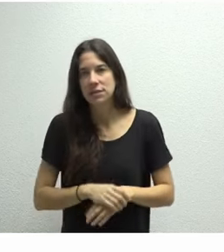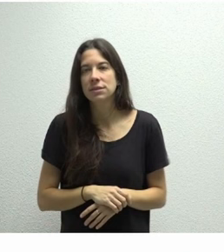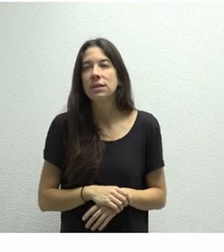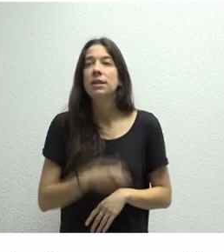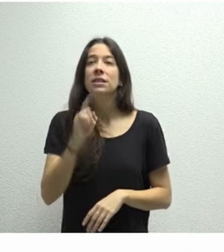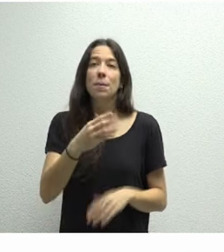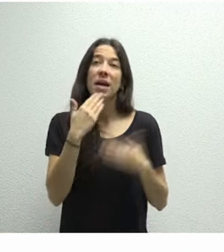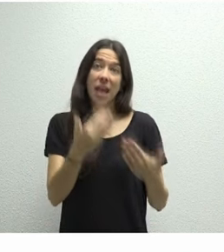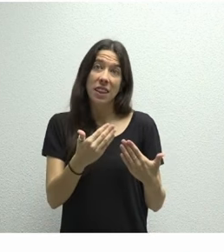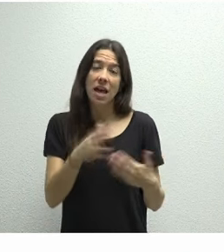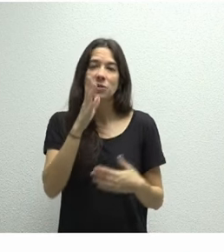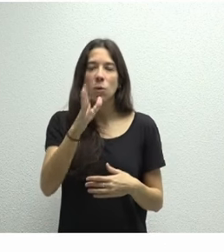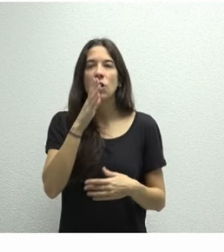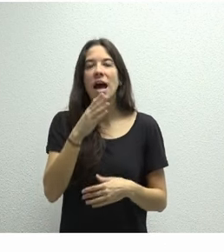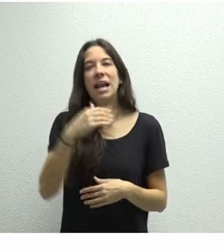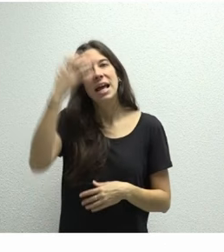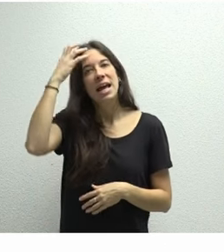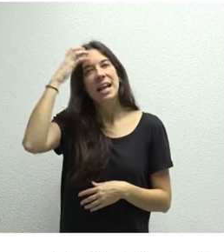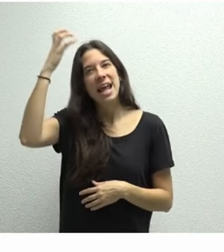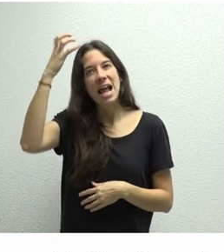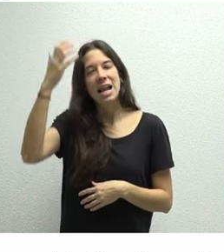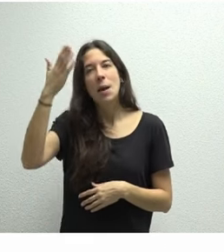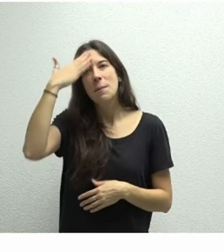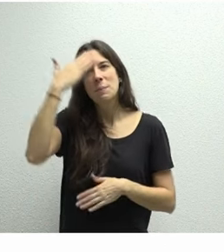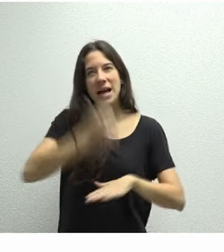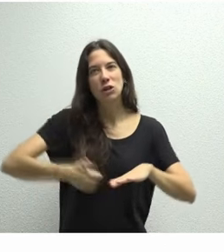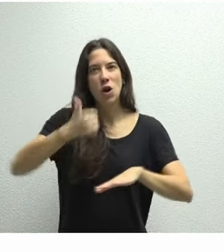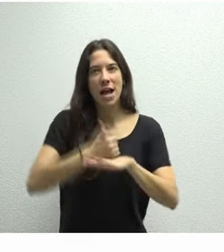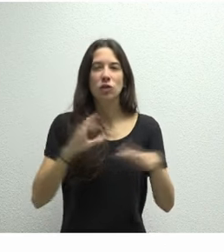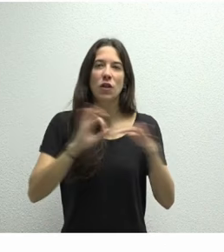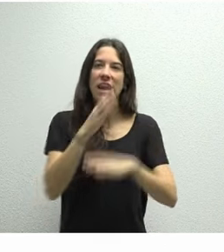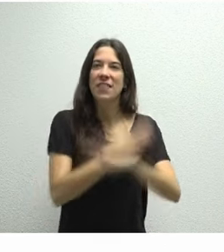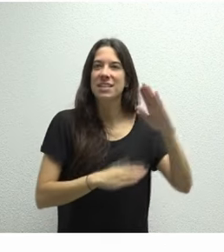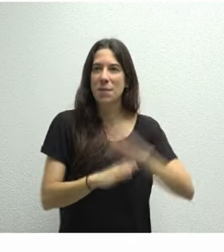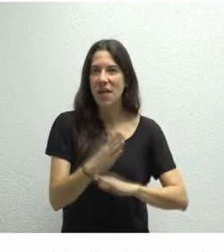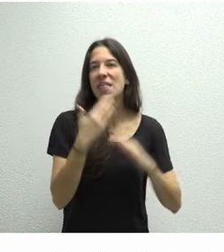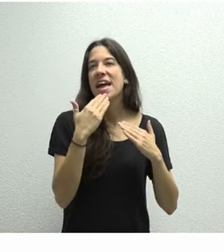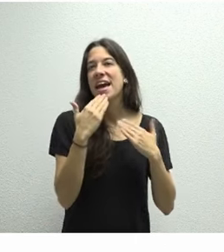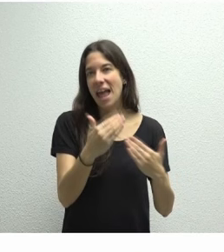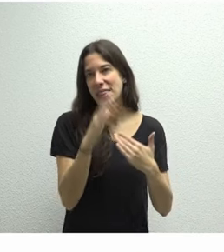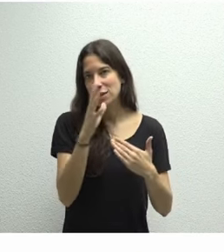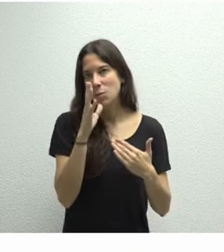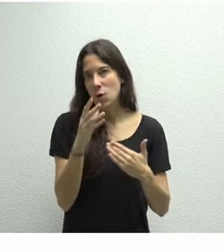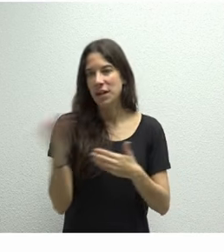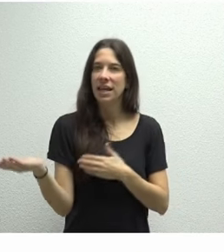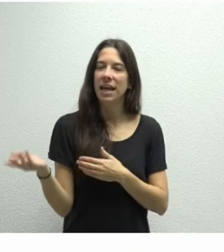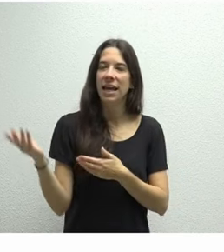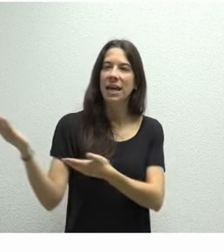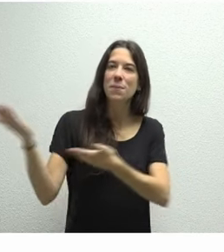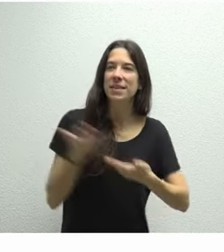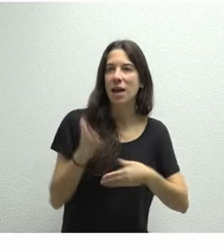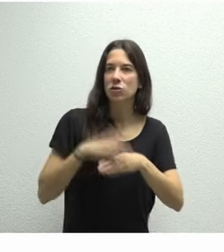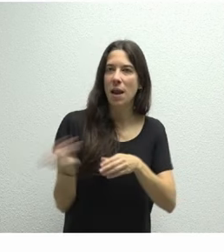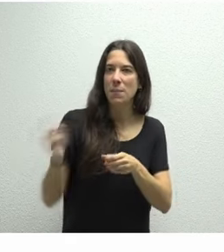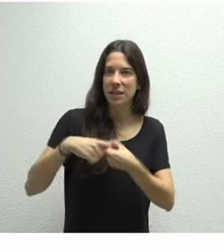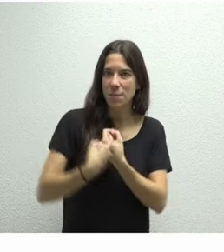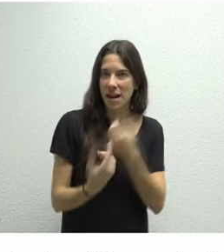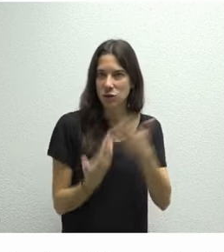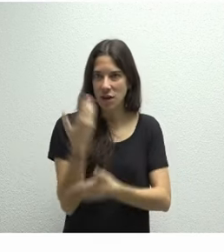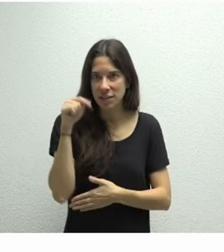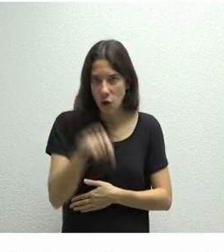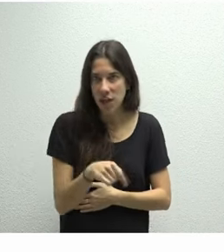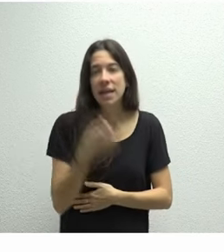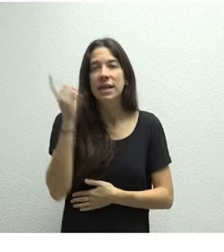también por invitar al Real patronato sobre la discapacidad para que podamos participar de estas jornadas no y también pues a la